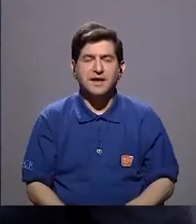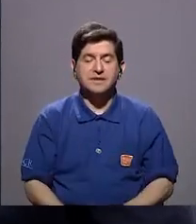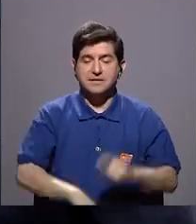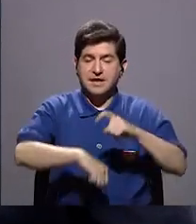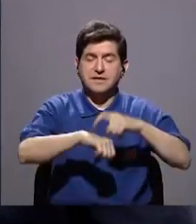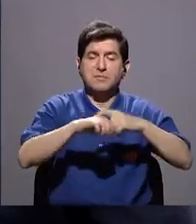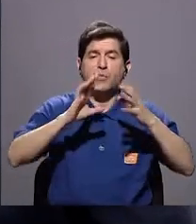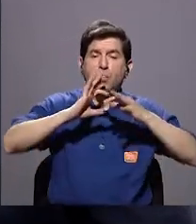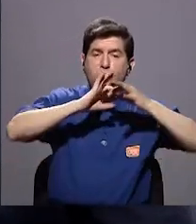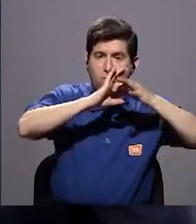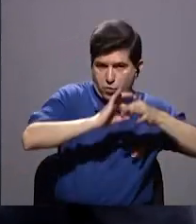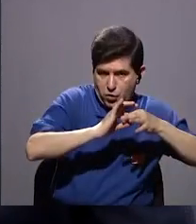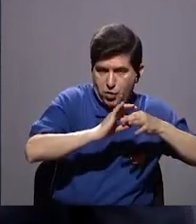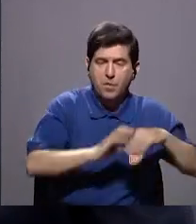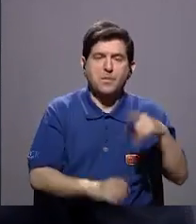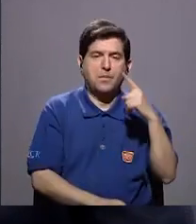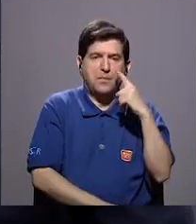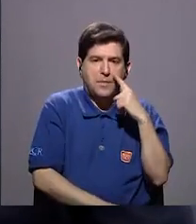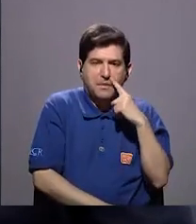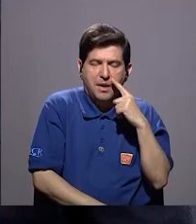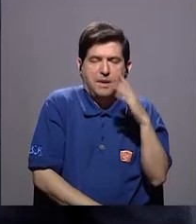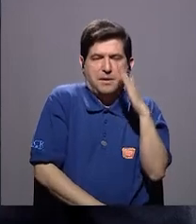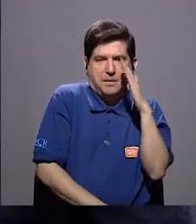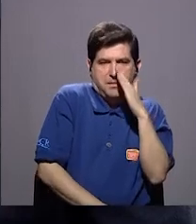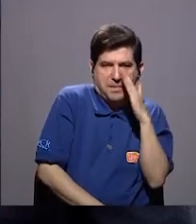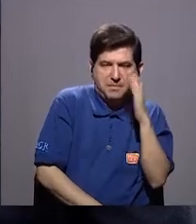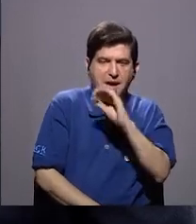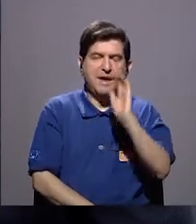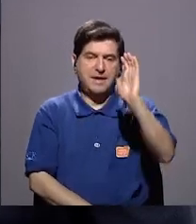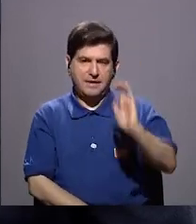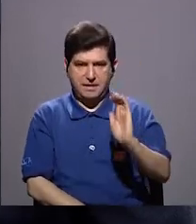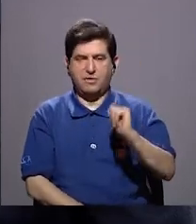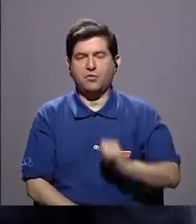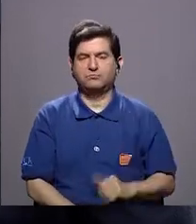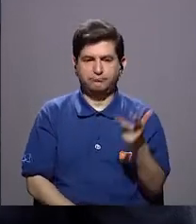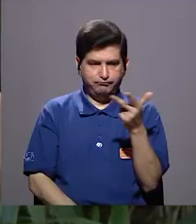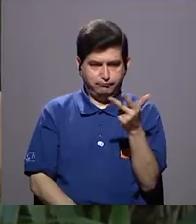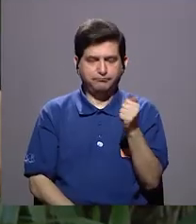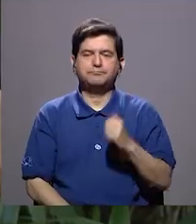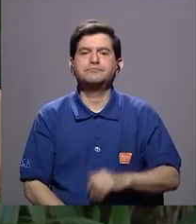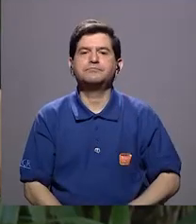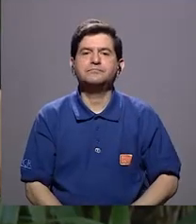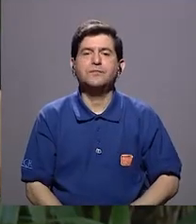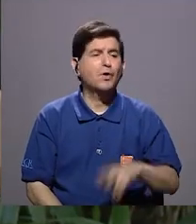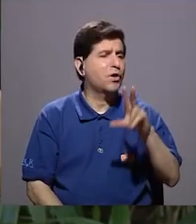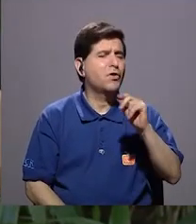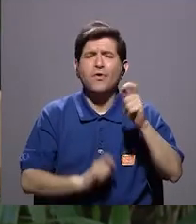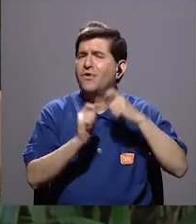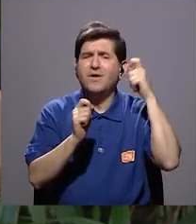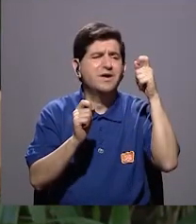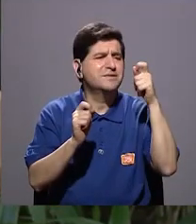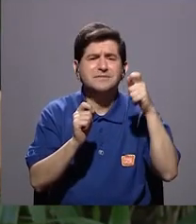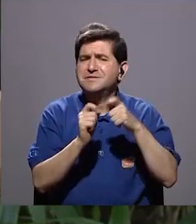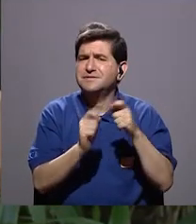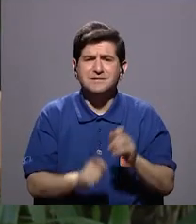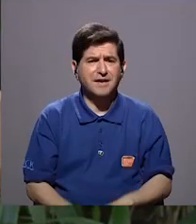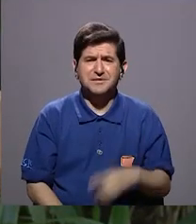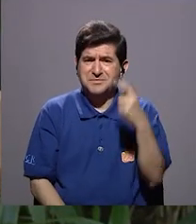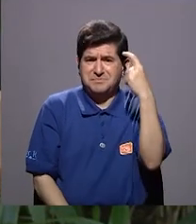haya un ratito de unión entre ese padre, esa madre y el menor. No es